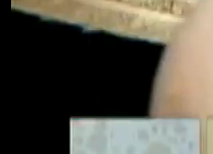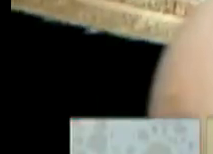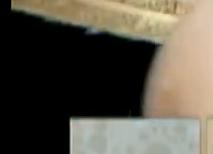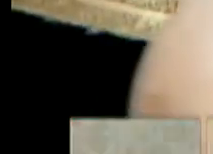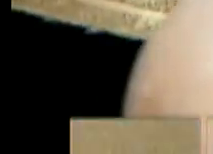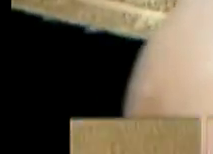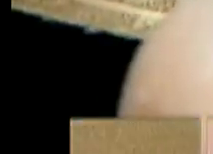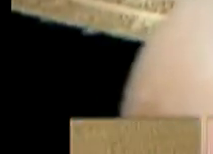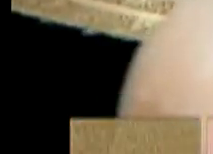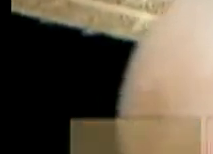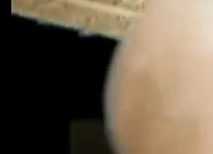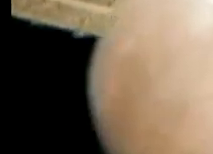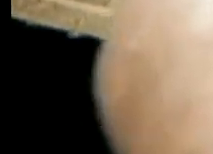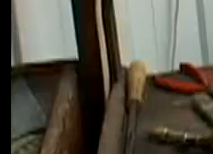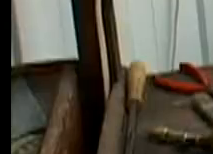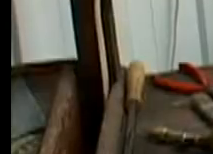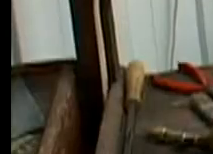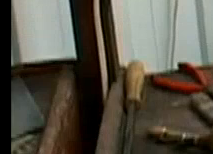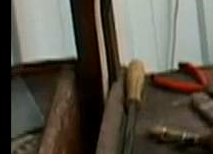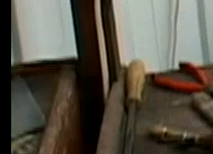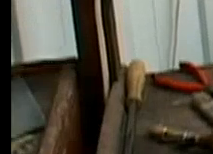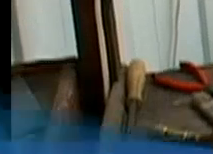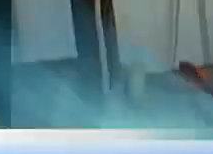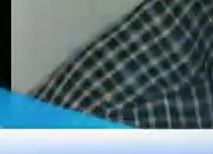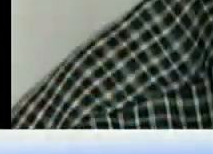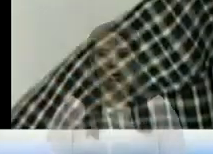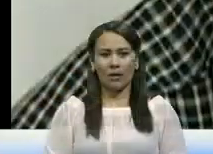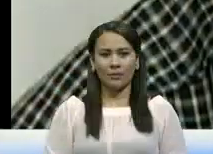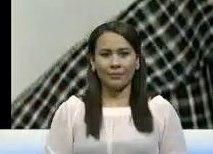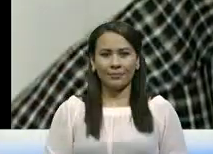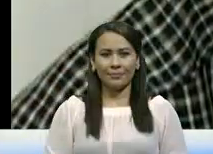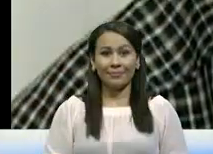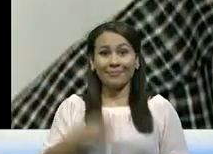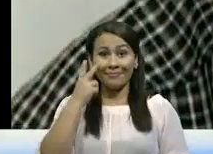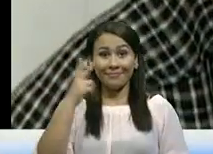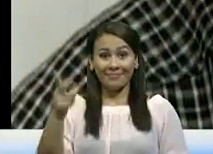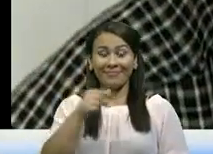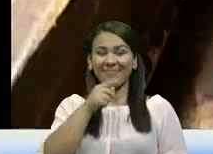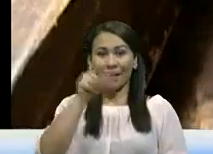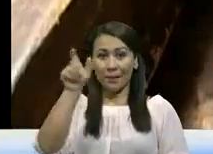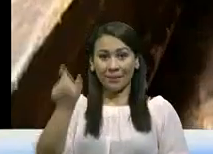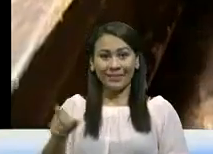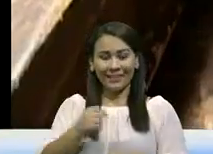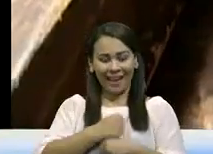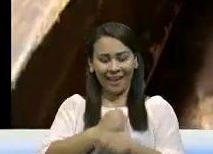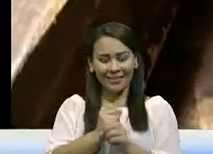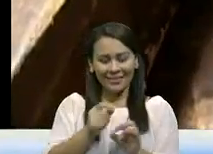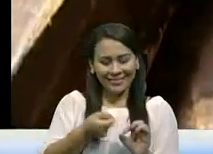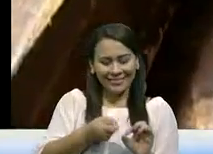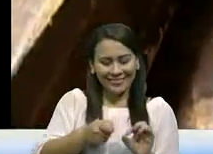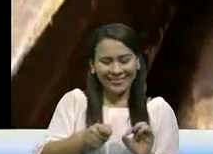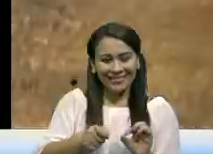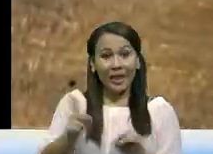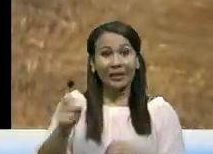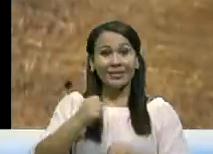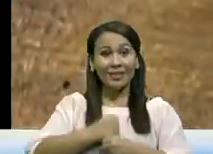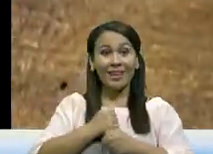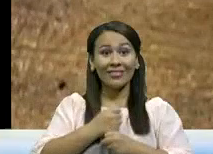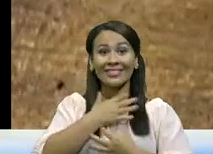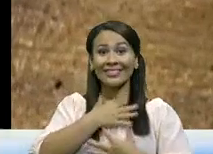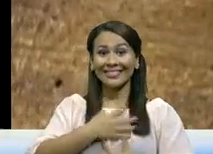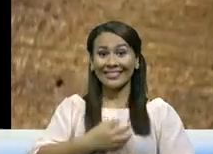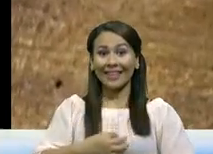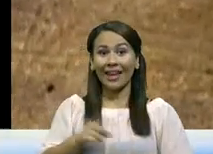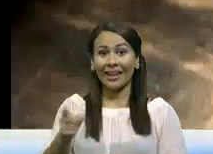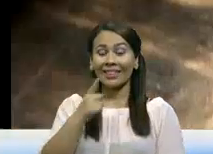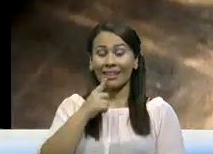destreza a la hora de crear, a partir de nobles metales. José Vélez se dedica a este oficio desde hace algunas décadas y reconoce